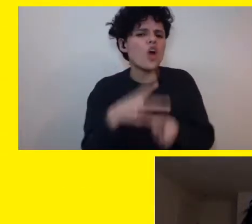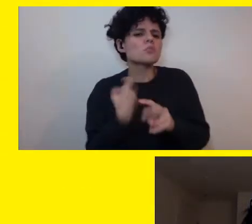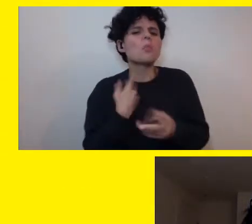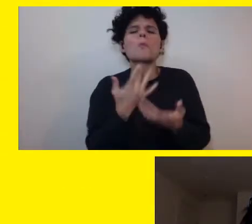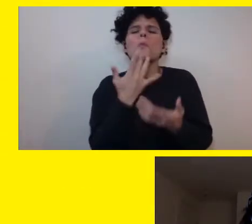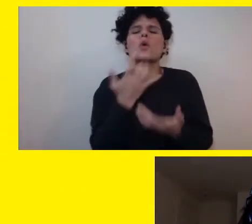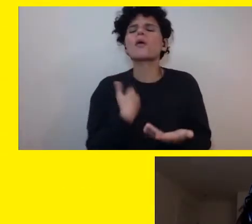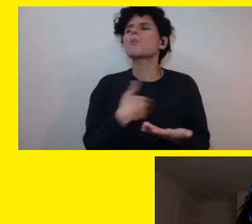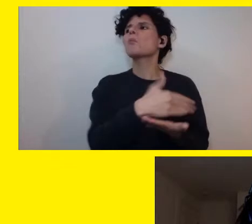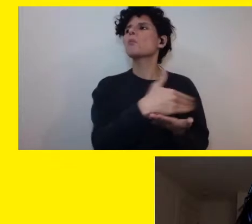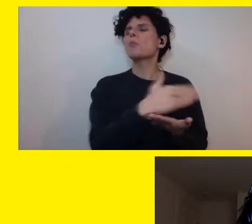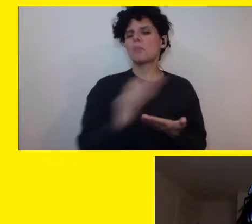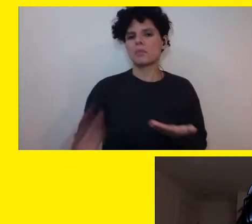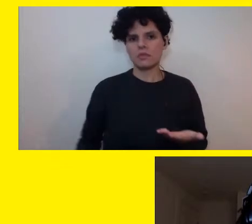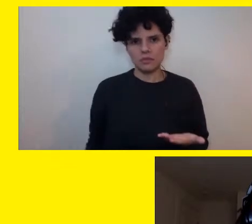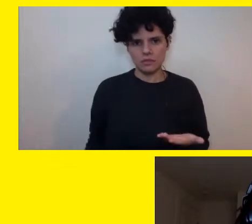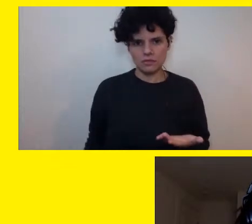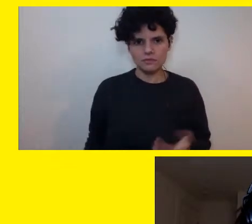Gracias.